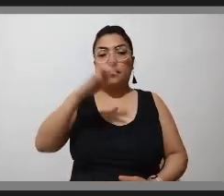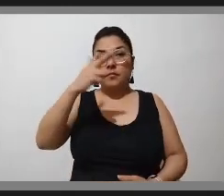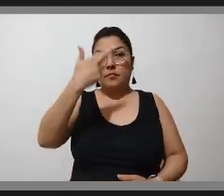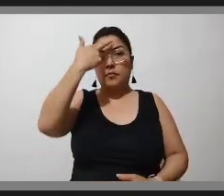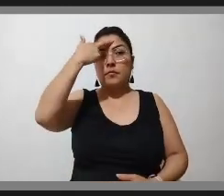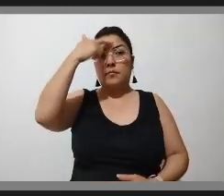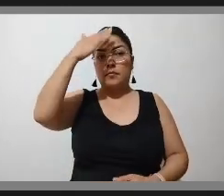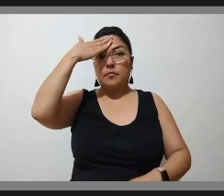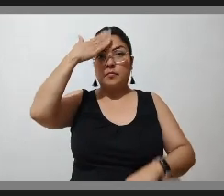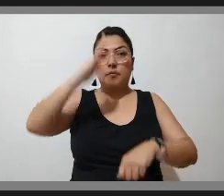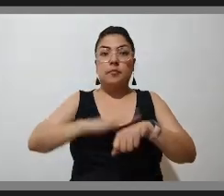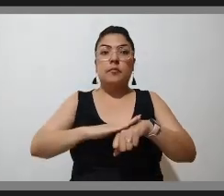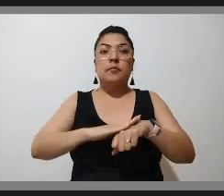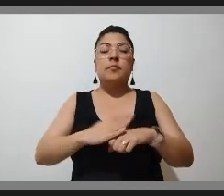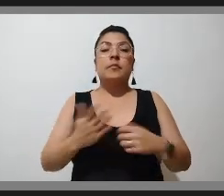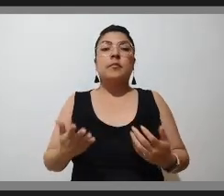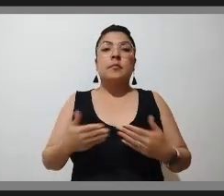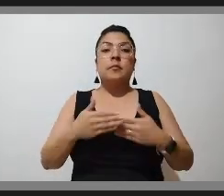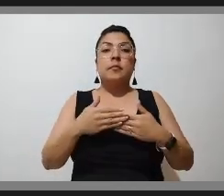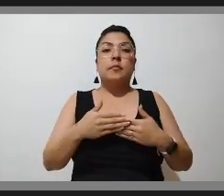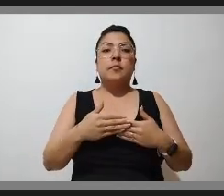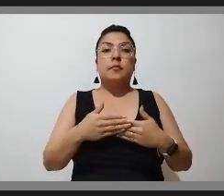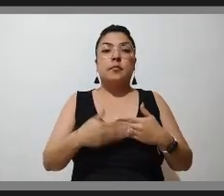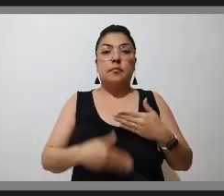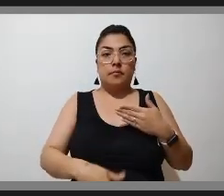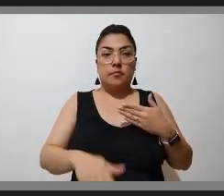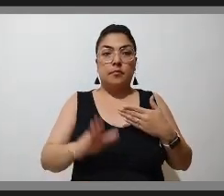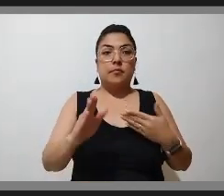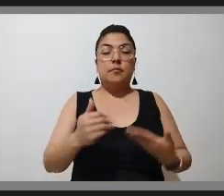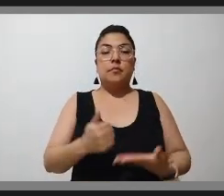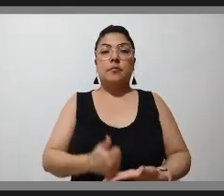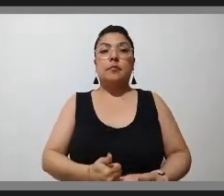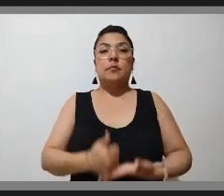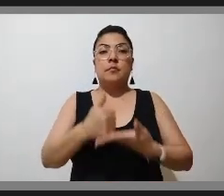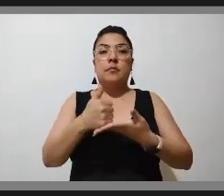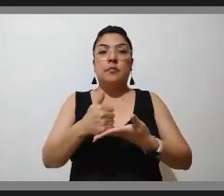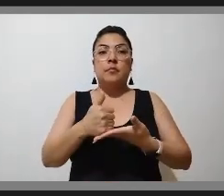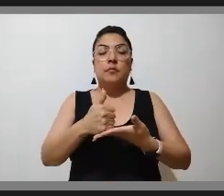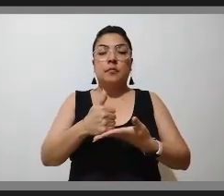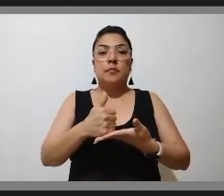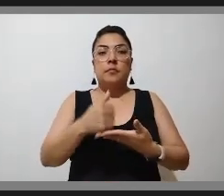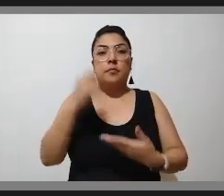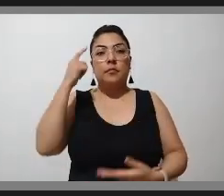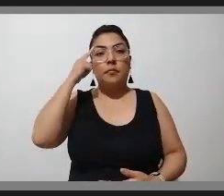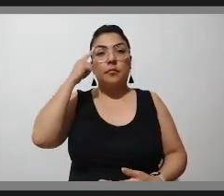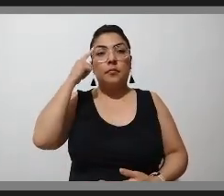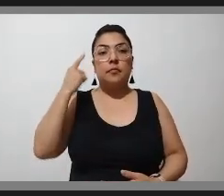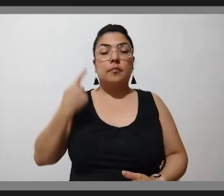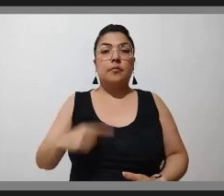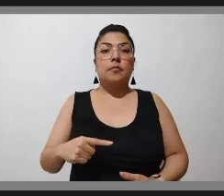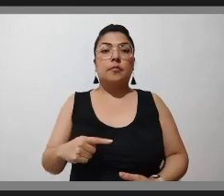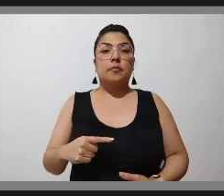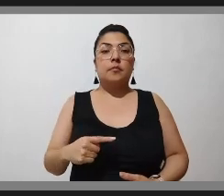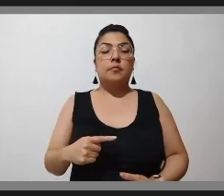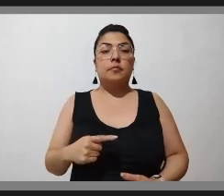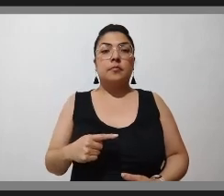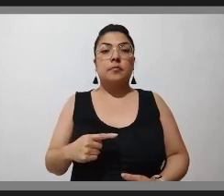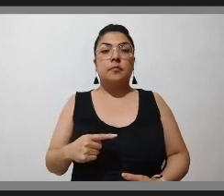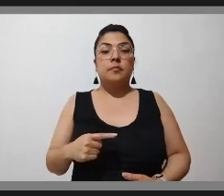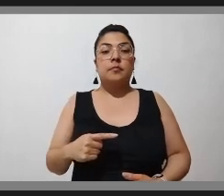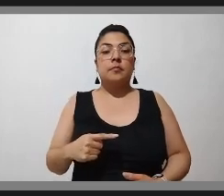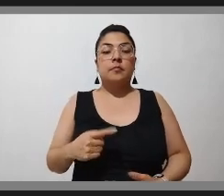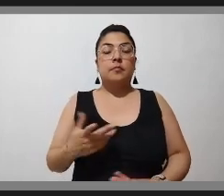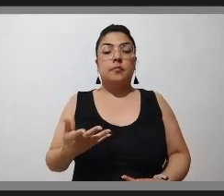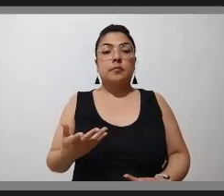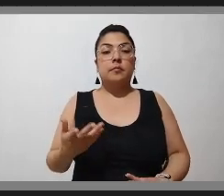conmemoramos este día nos va a servir realmente para hacer memoria de pues